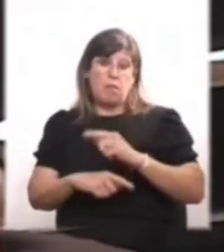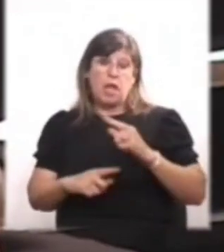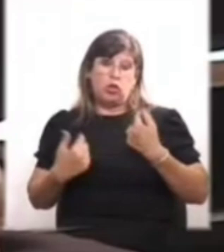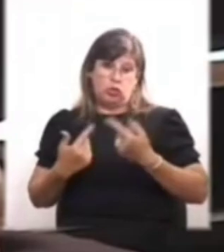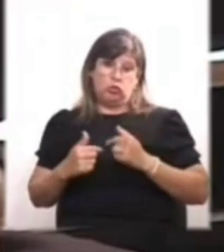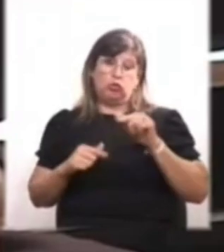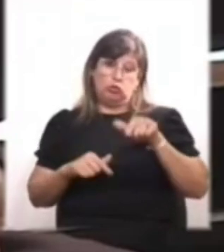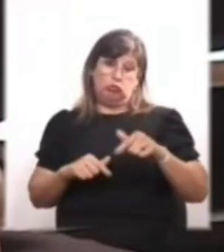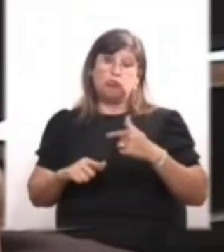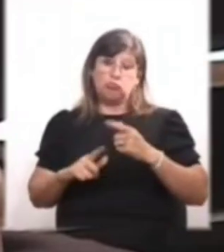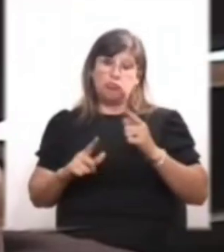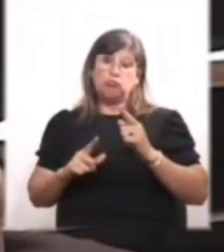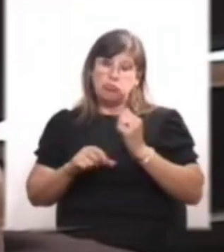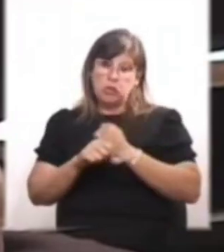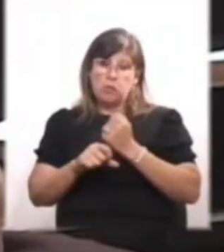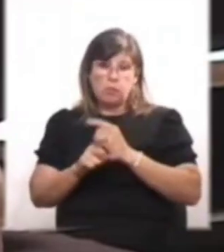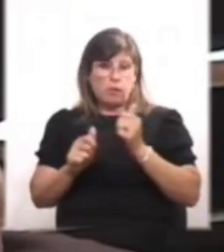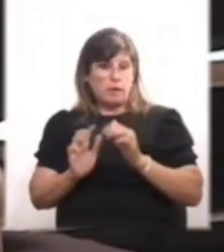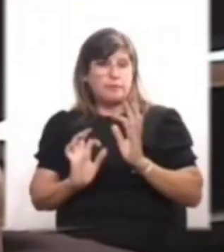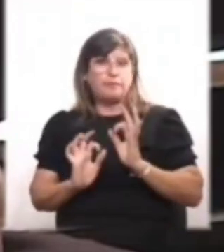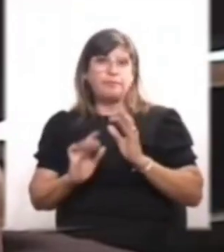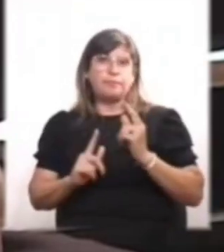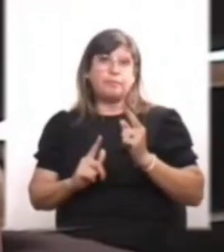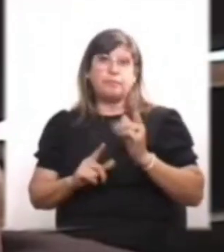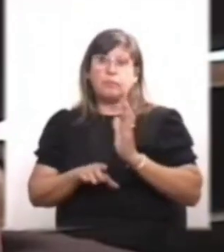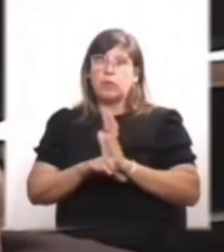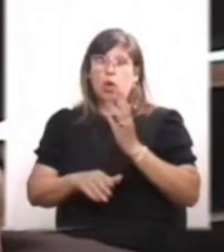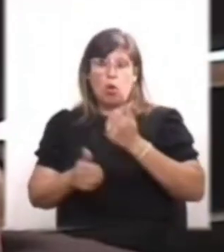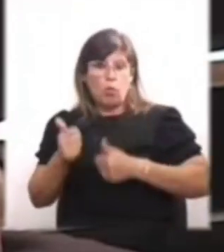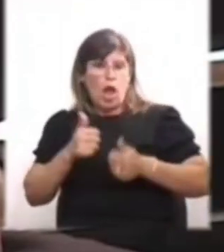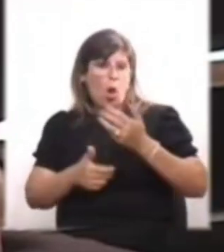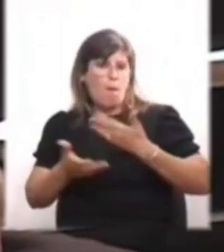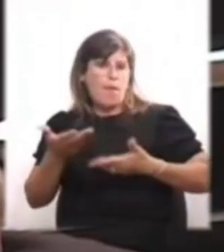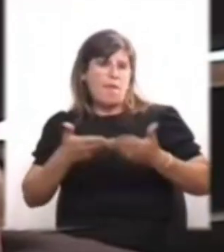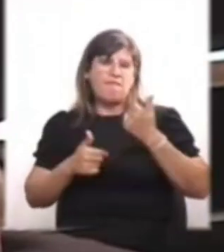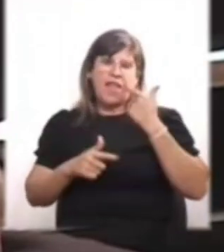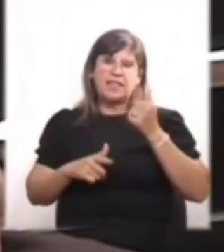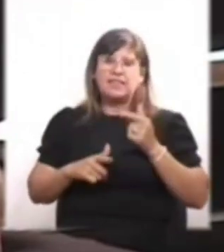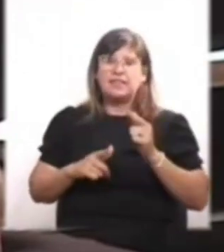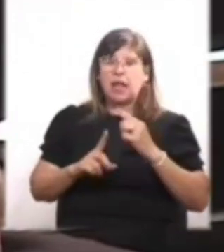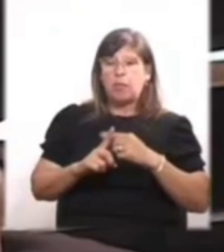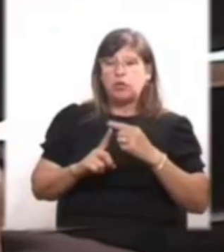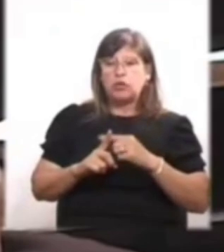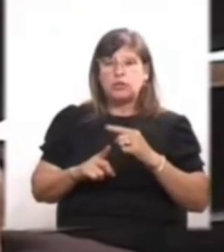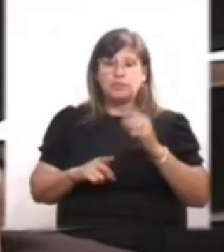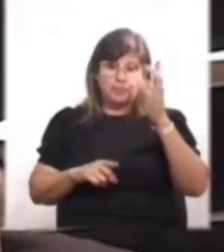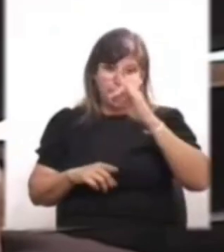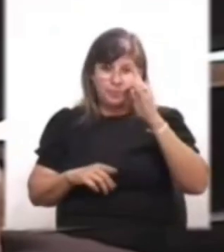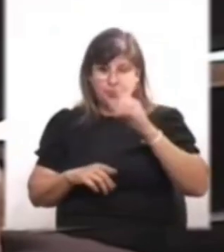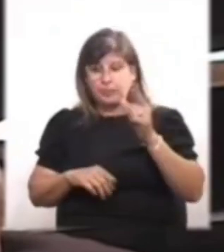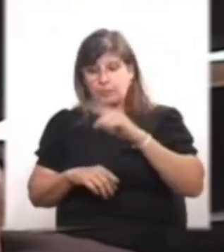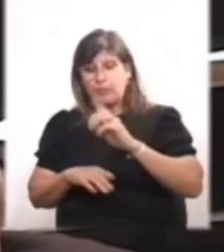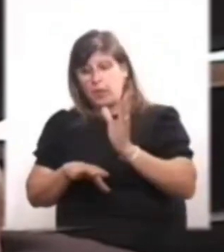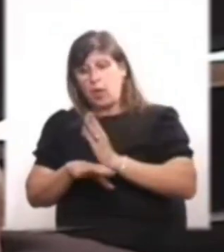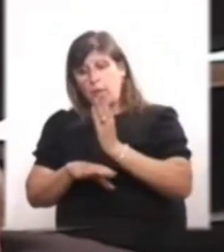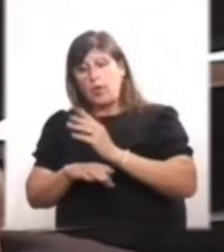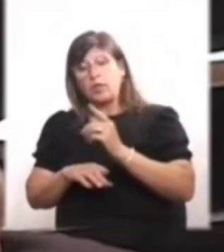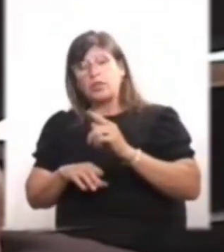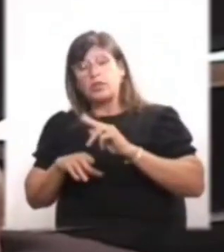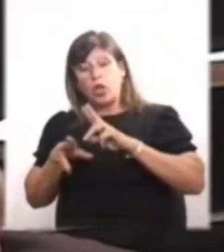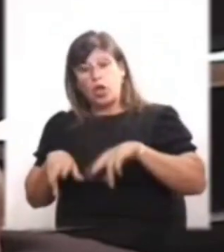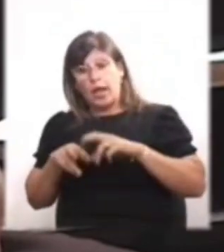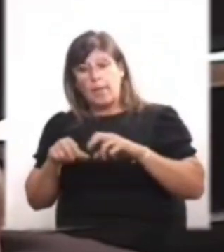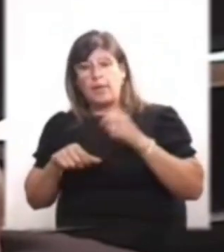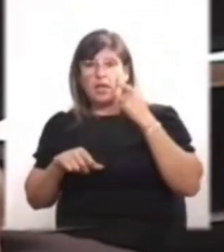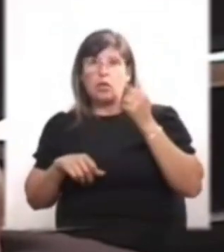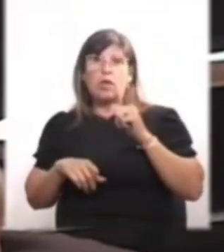y que había como una connivencia positiva entre ganadería y los productores agropecuarios. E incluso manejaron